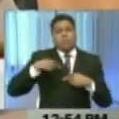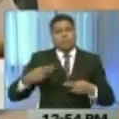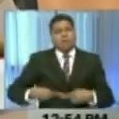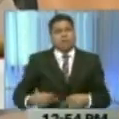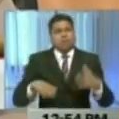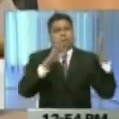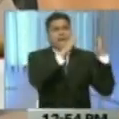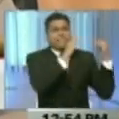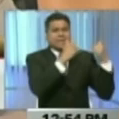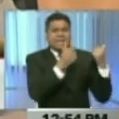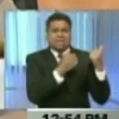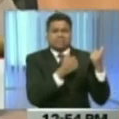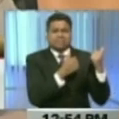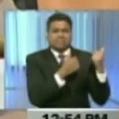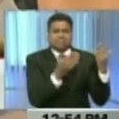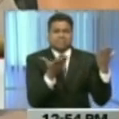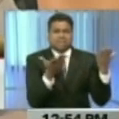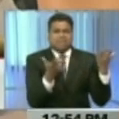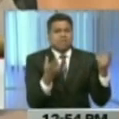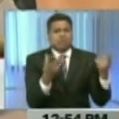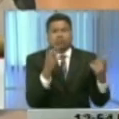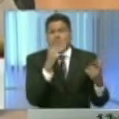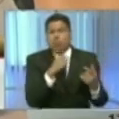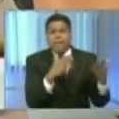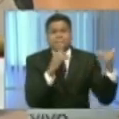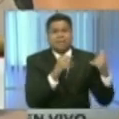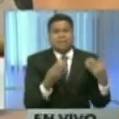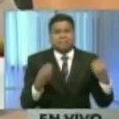esperanza de vida al nacer, índice